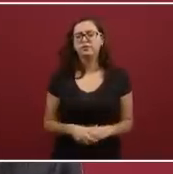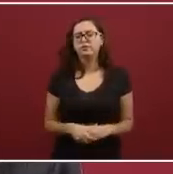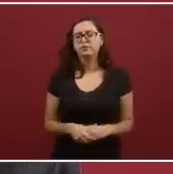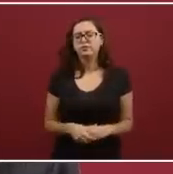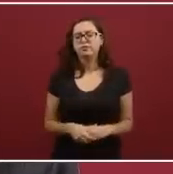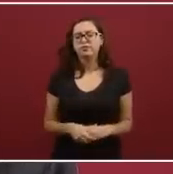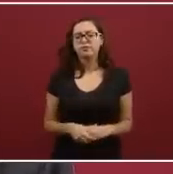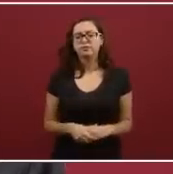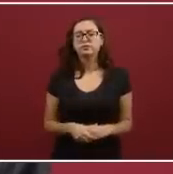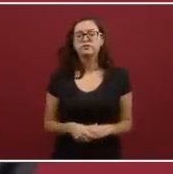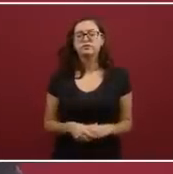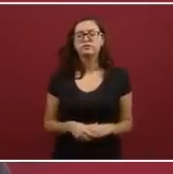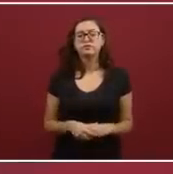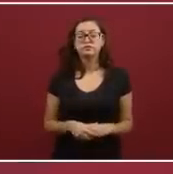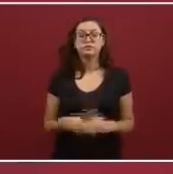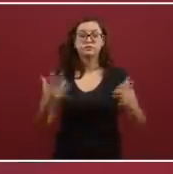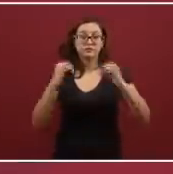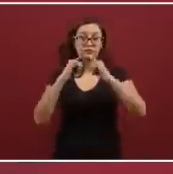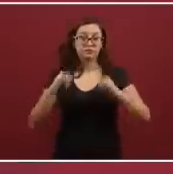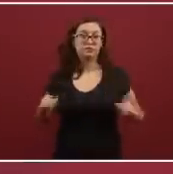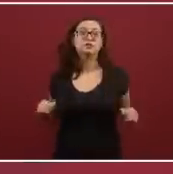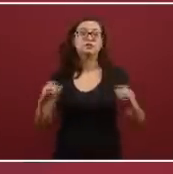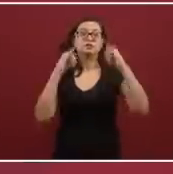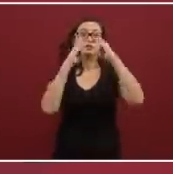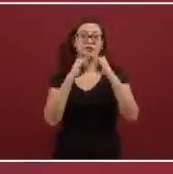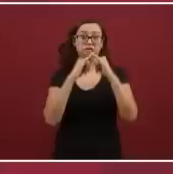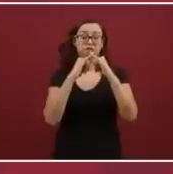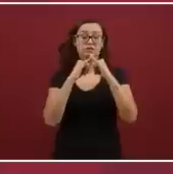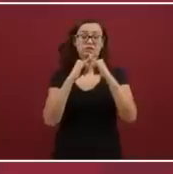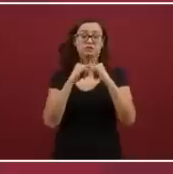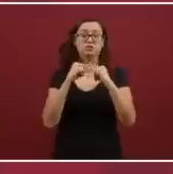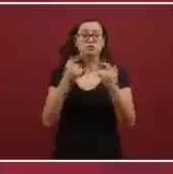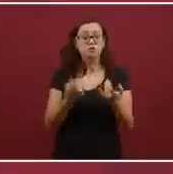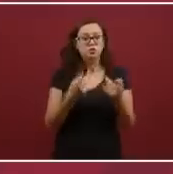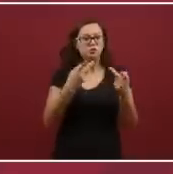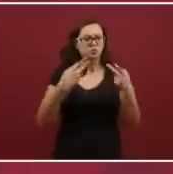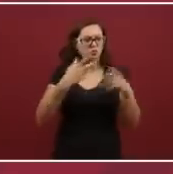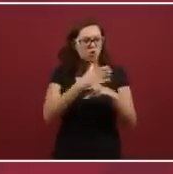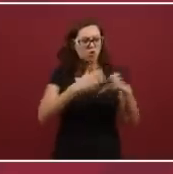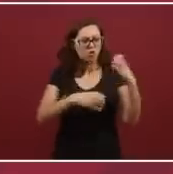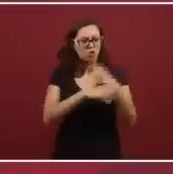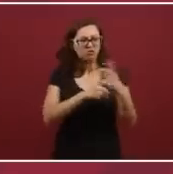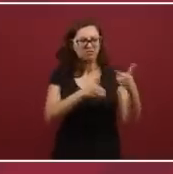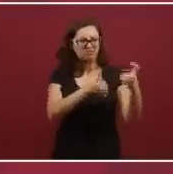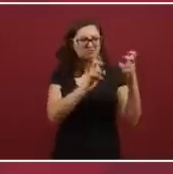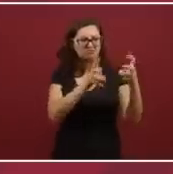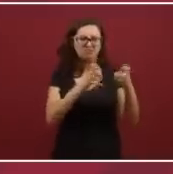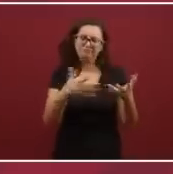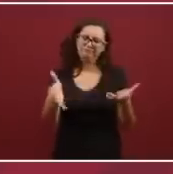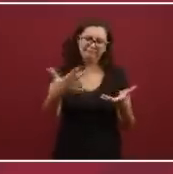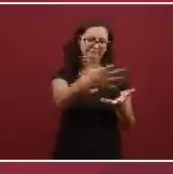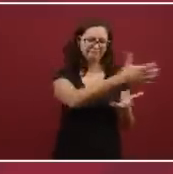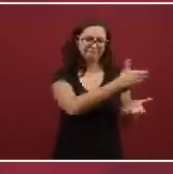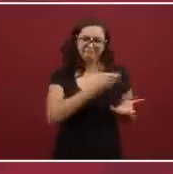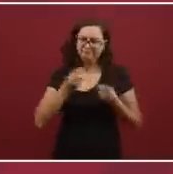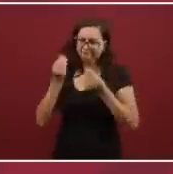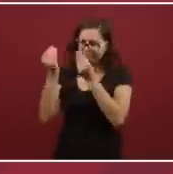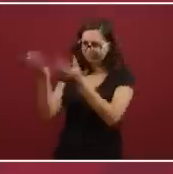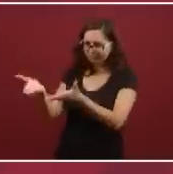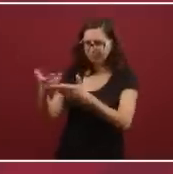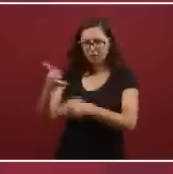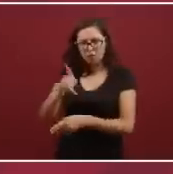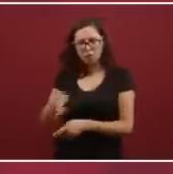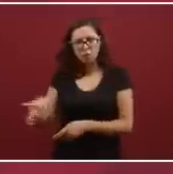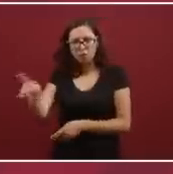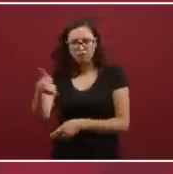para Devolverle al Pueblo lo Robado va a llevar a cabo otra subasta,